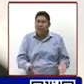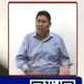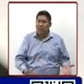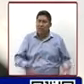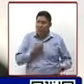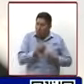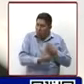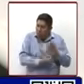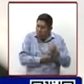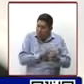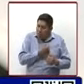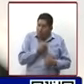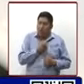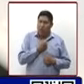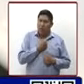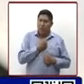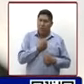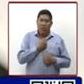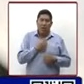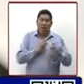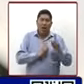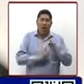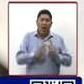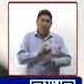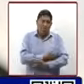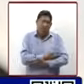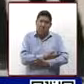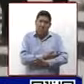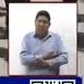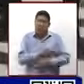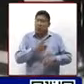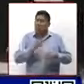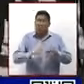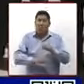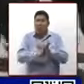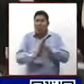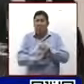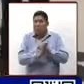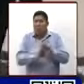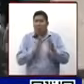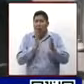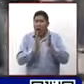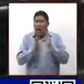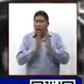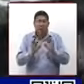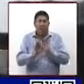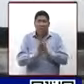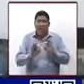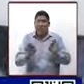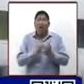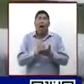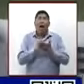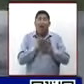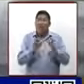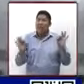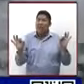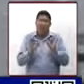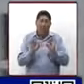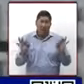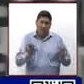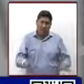este sufrimiento, alguien que no ha podido ni hablar ni defenderse, no ha podido decir ayuda,